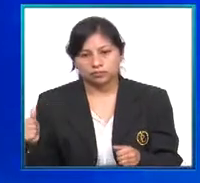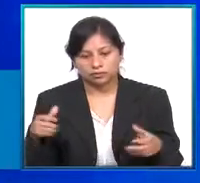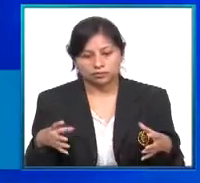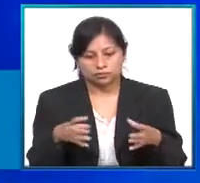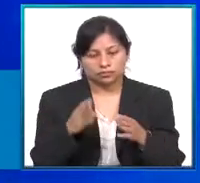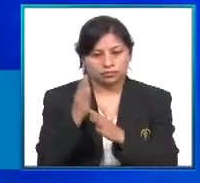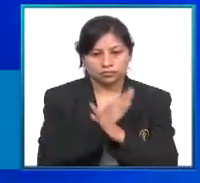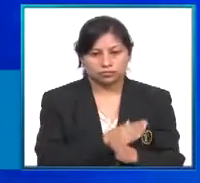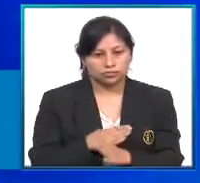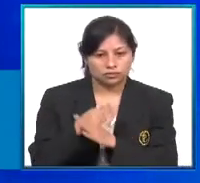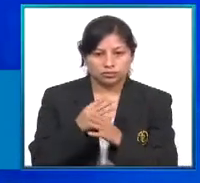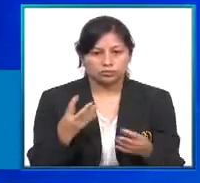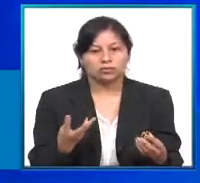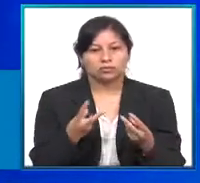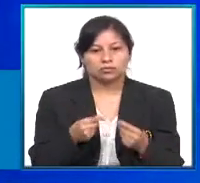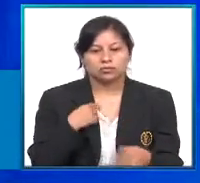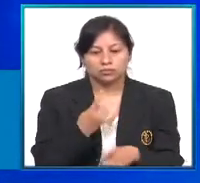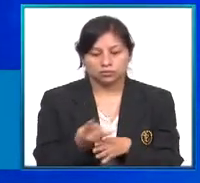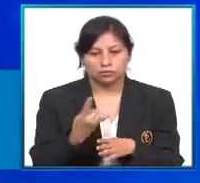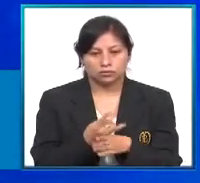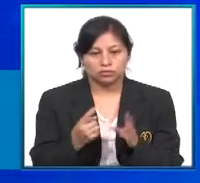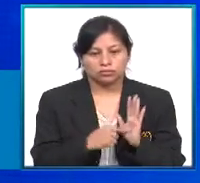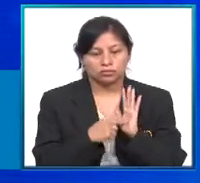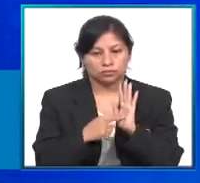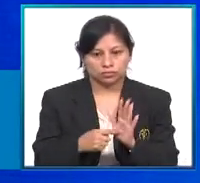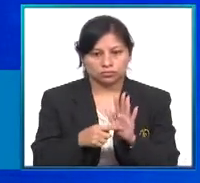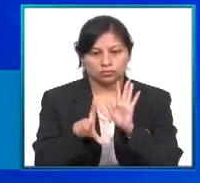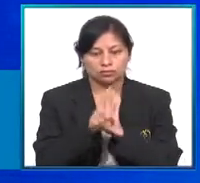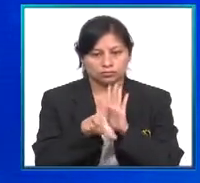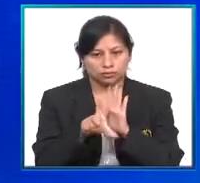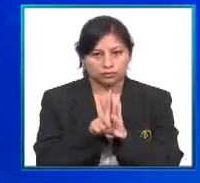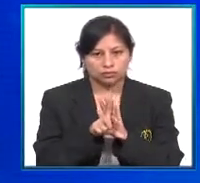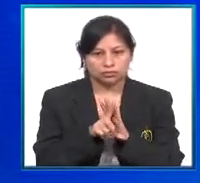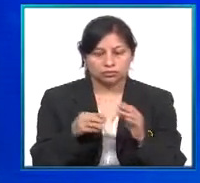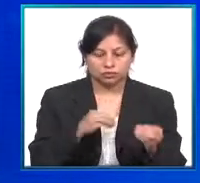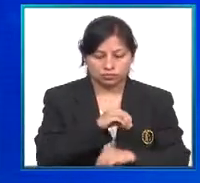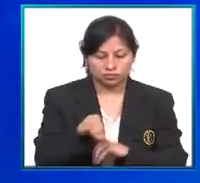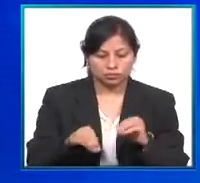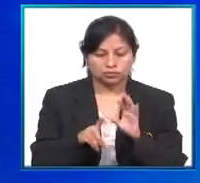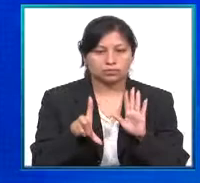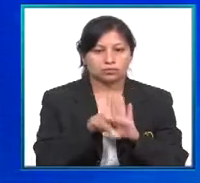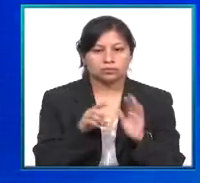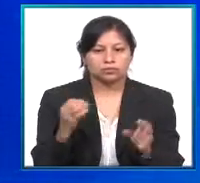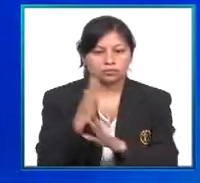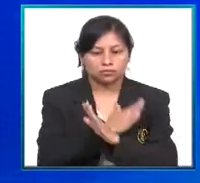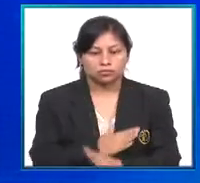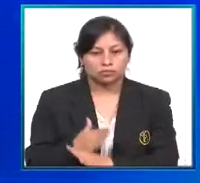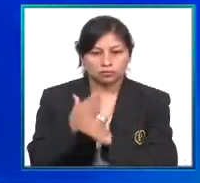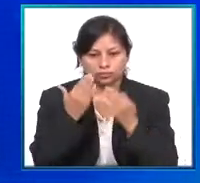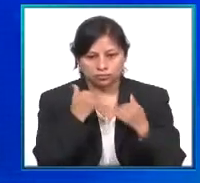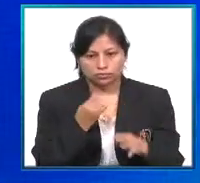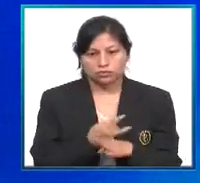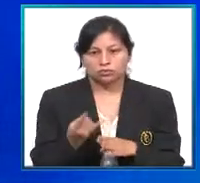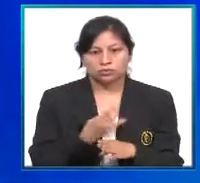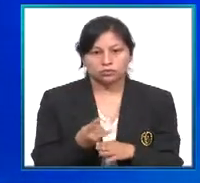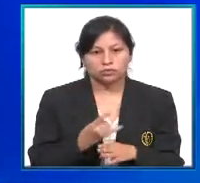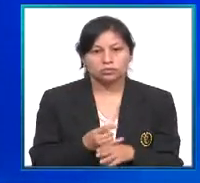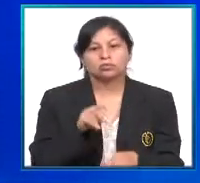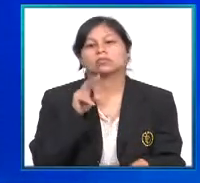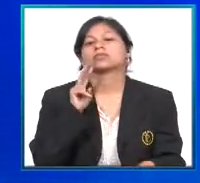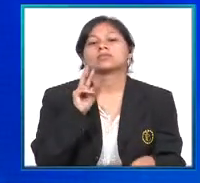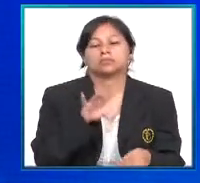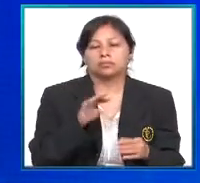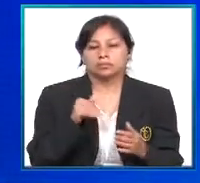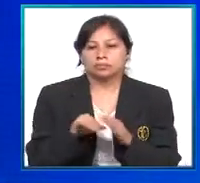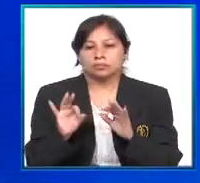la Comisión de Defensa del Consumidor y el Usuario presentó una iniciativa de ley para reformar la Ley de Protección al Consumidor y el Usuario, Decreto